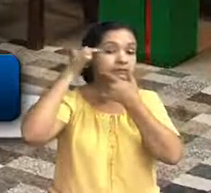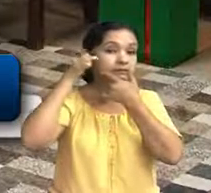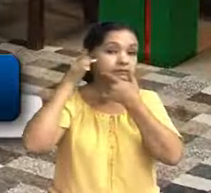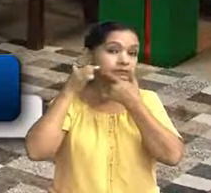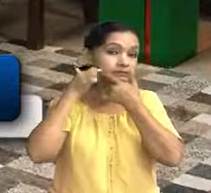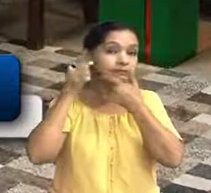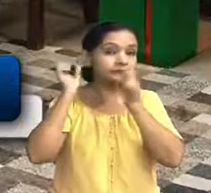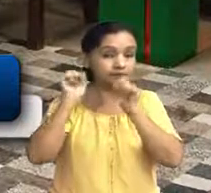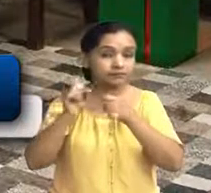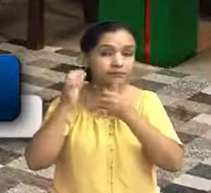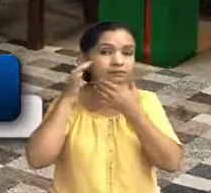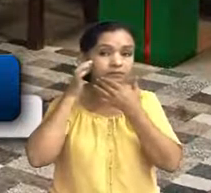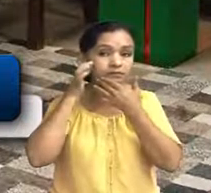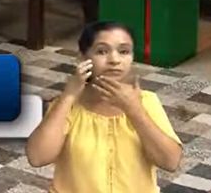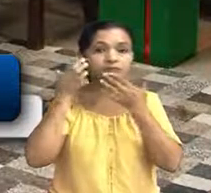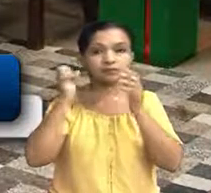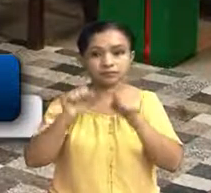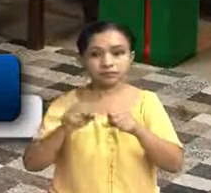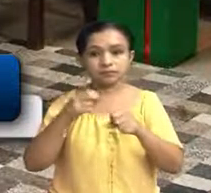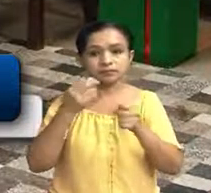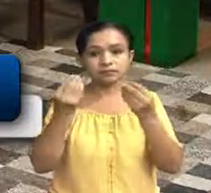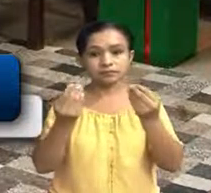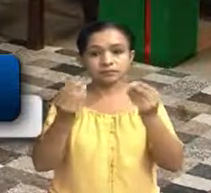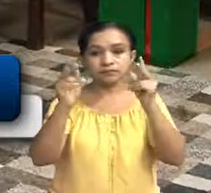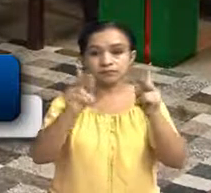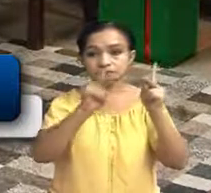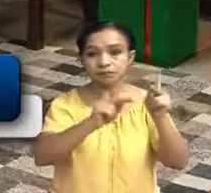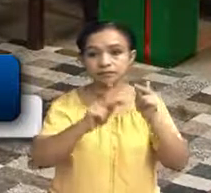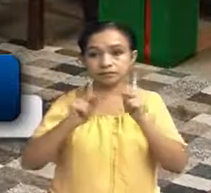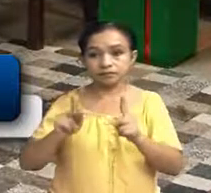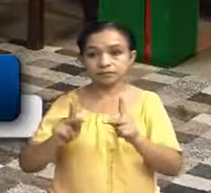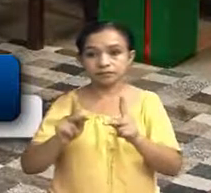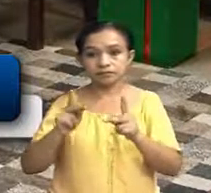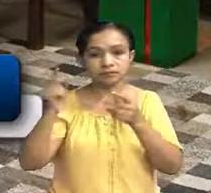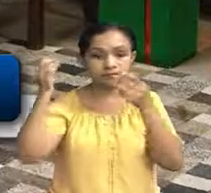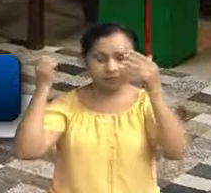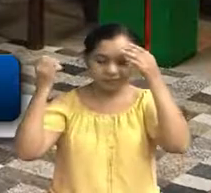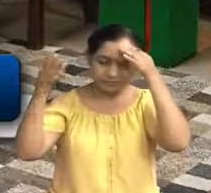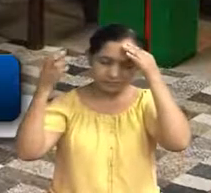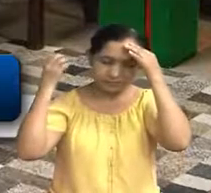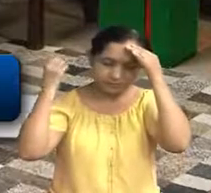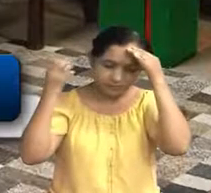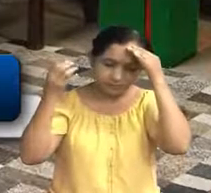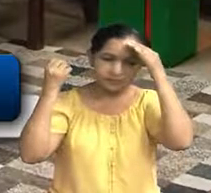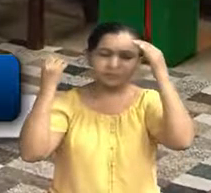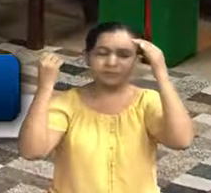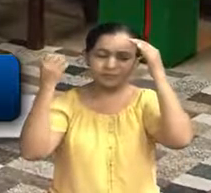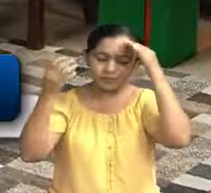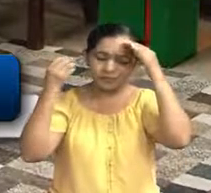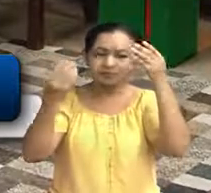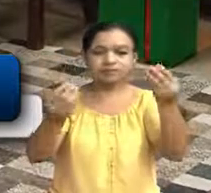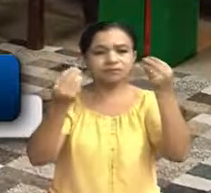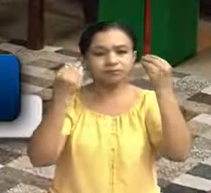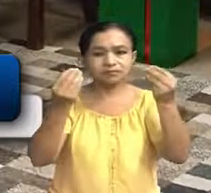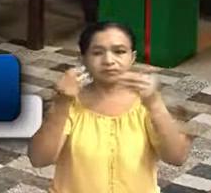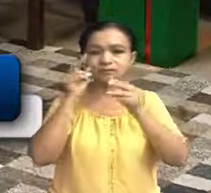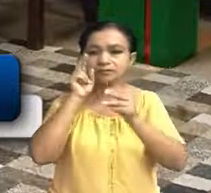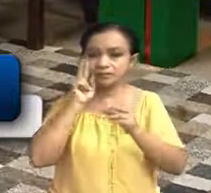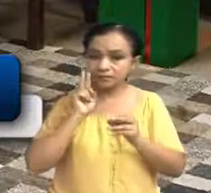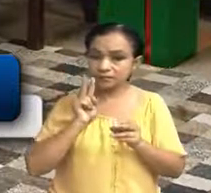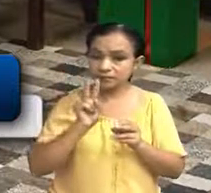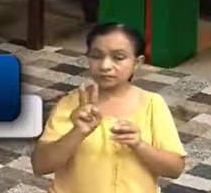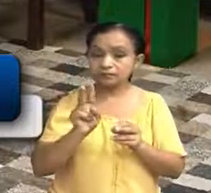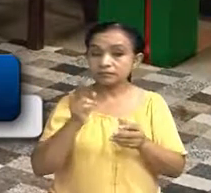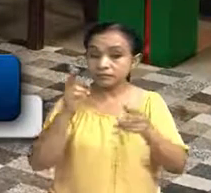Pero además de esta parálisis facial, muchos pacientes tienden a tener dolores de cabeza. Entonces tenemos que ver si